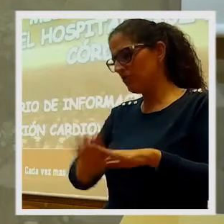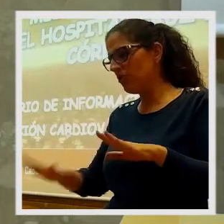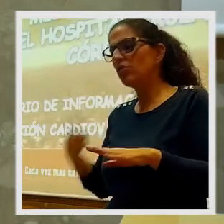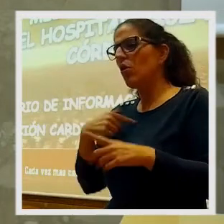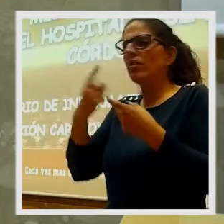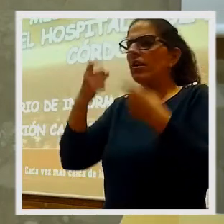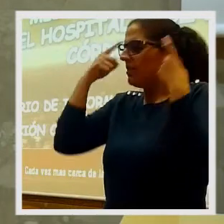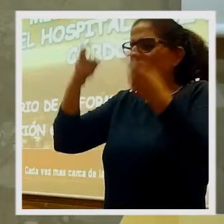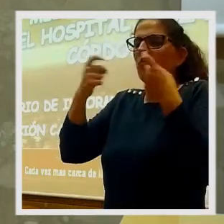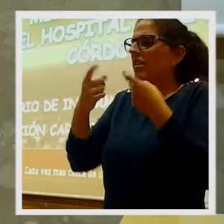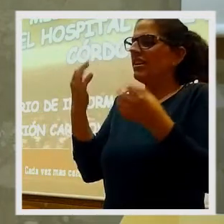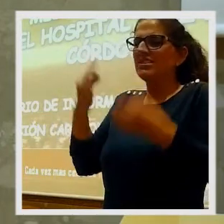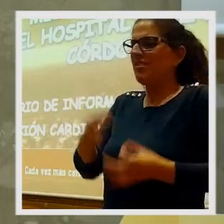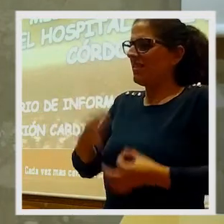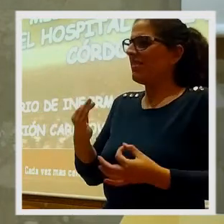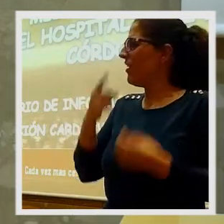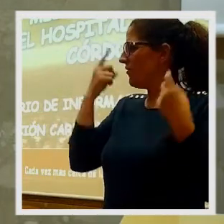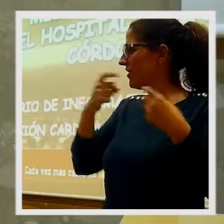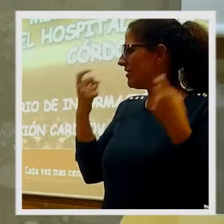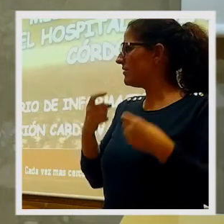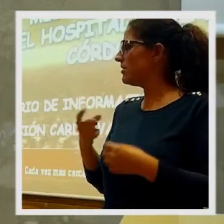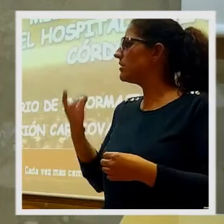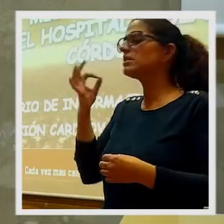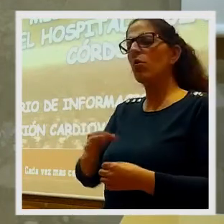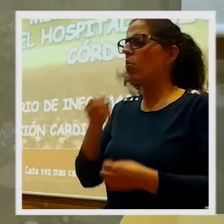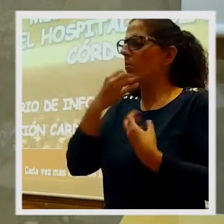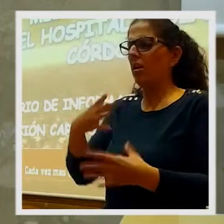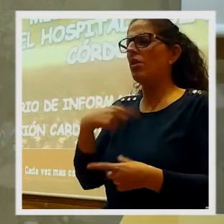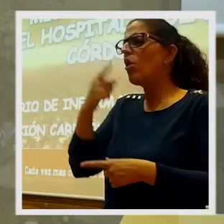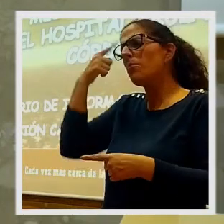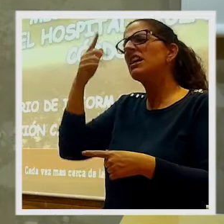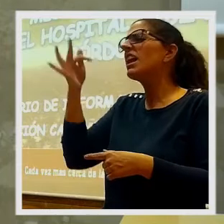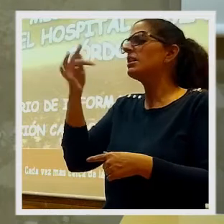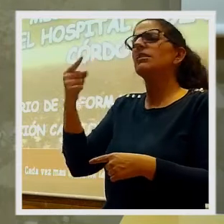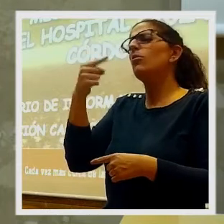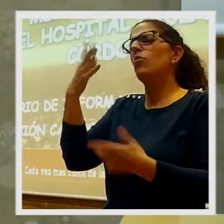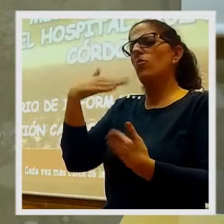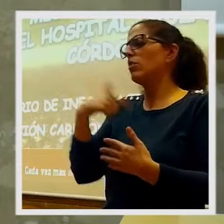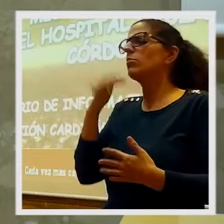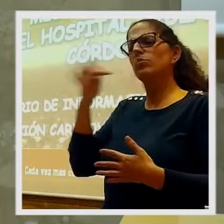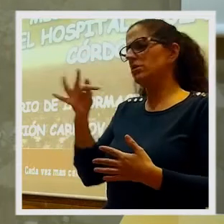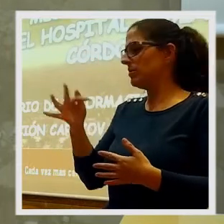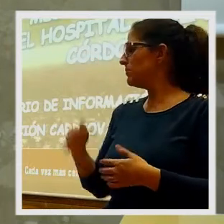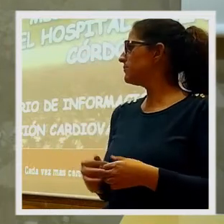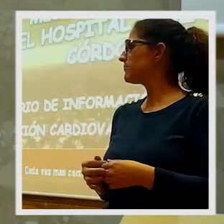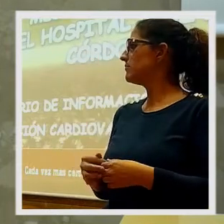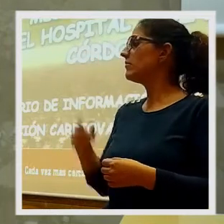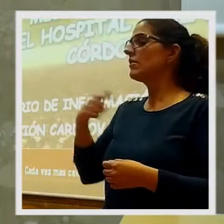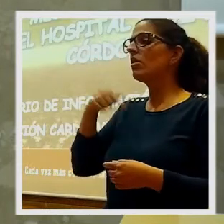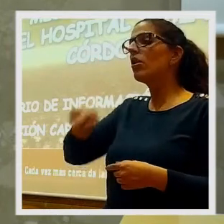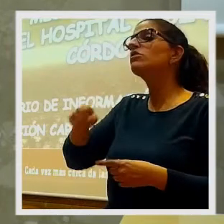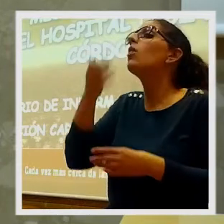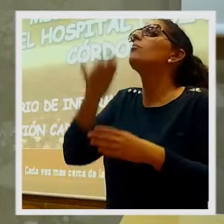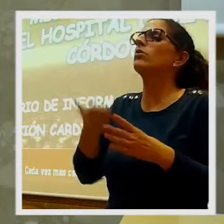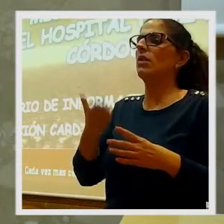y no había posibilidad de que esto saliera mal, esto iba a salir bien. Esto que le estoy diciendo creo que es fundamental,